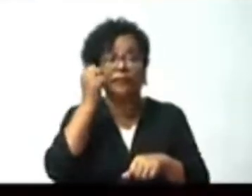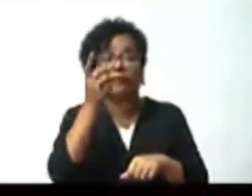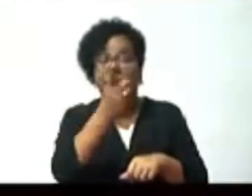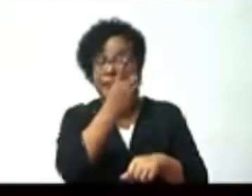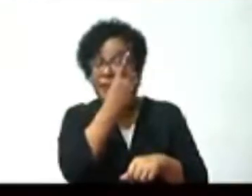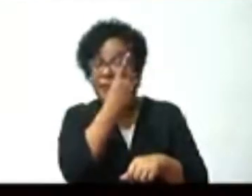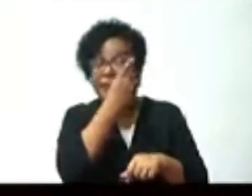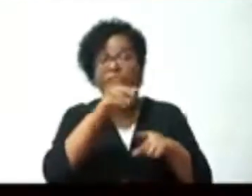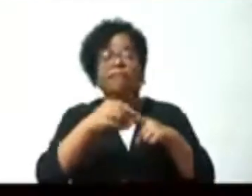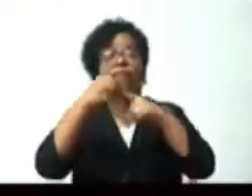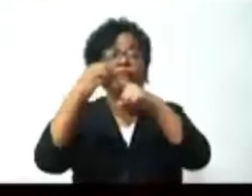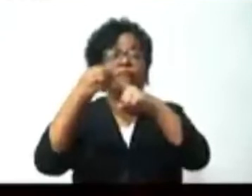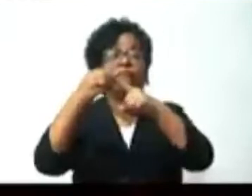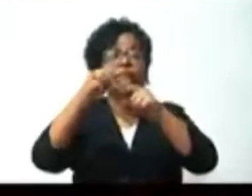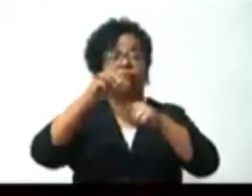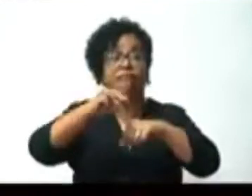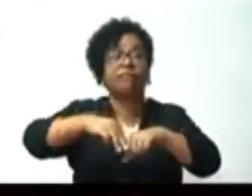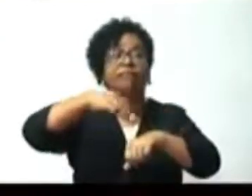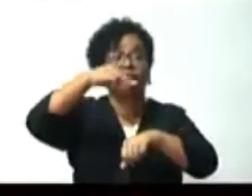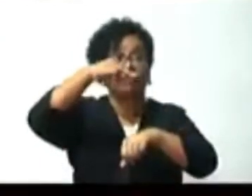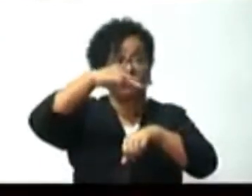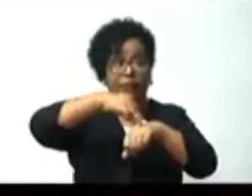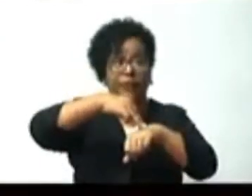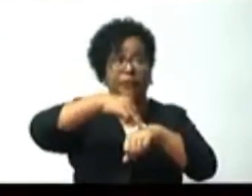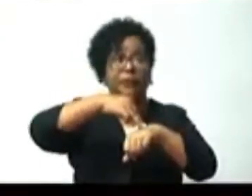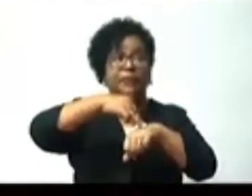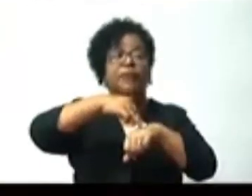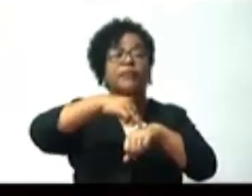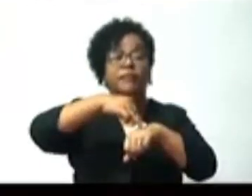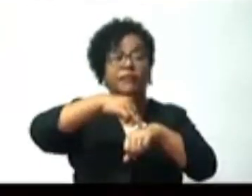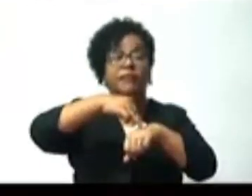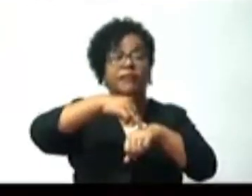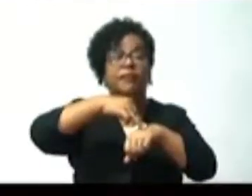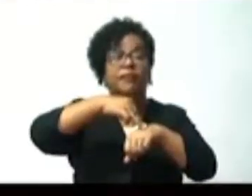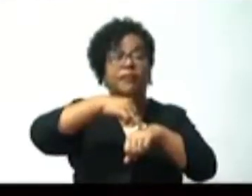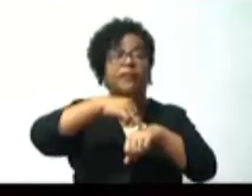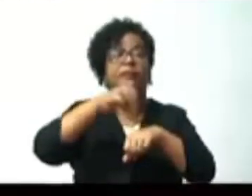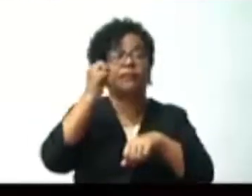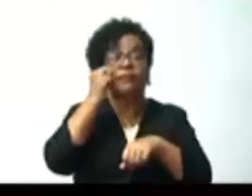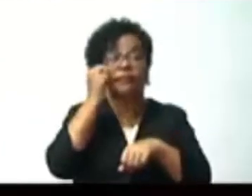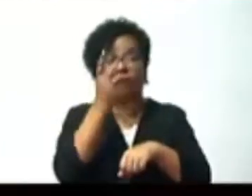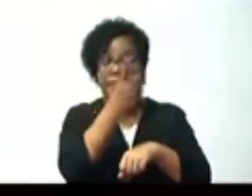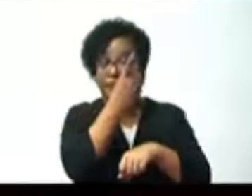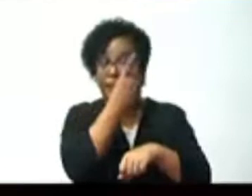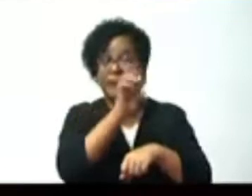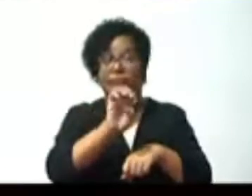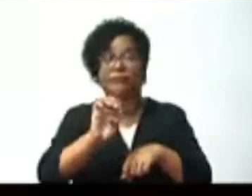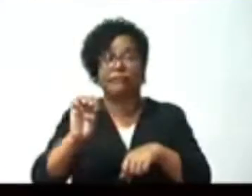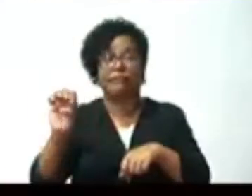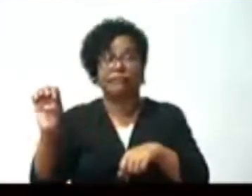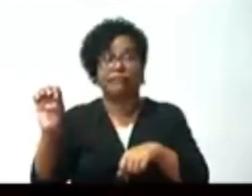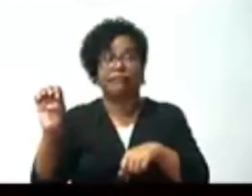más grande de la provincia, el municipio Santo Domingo Este, le dio